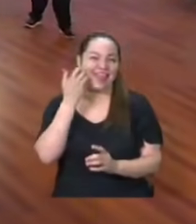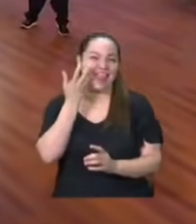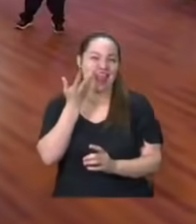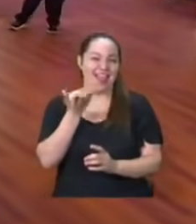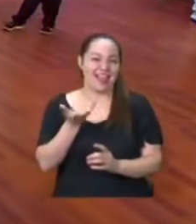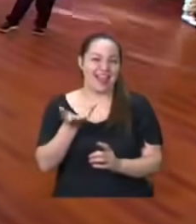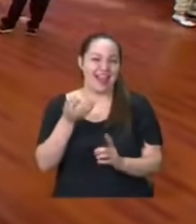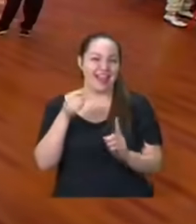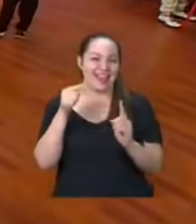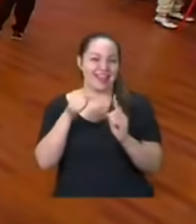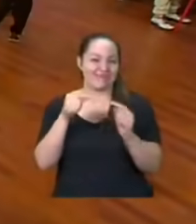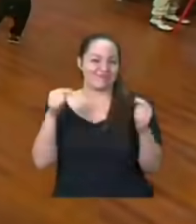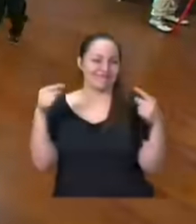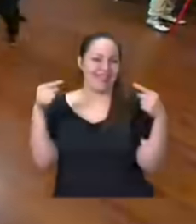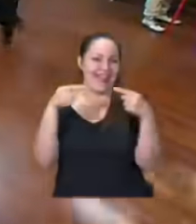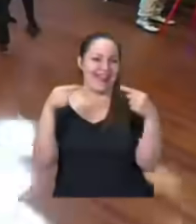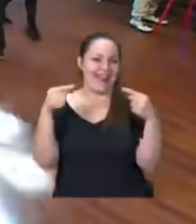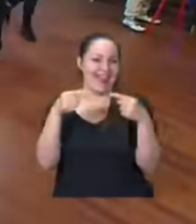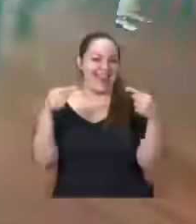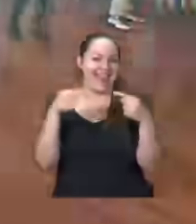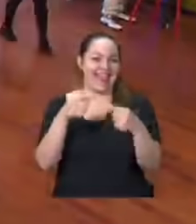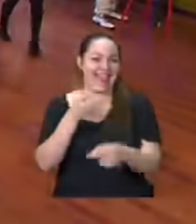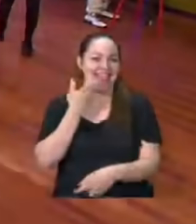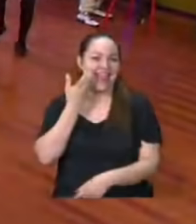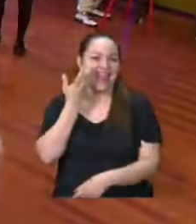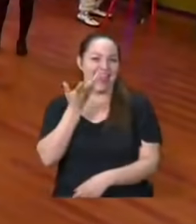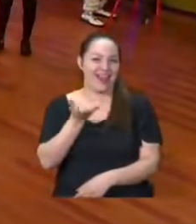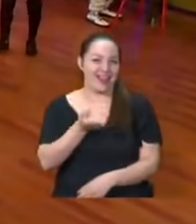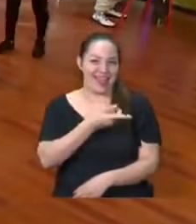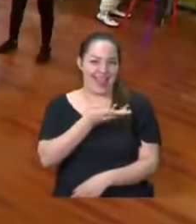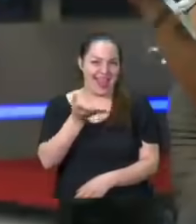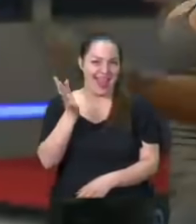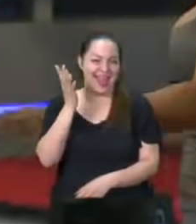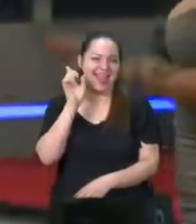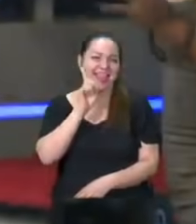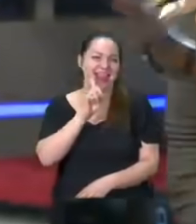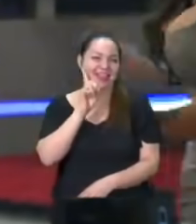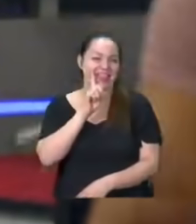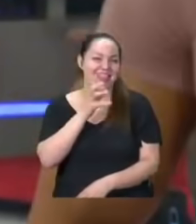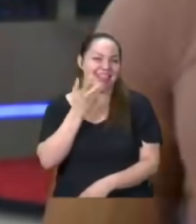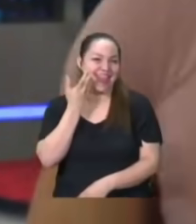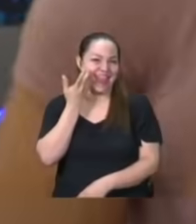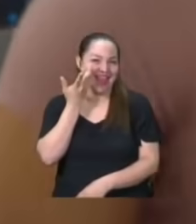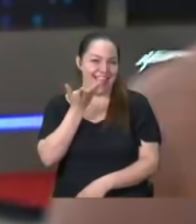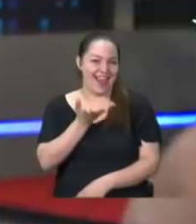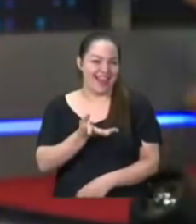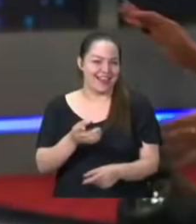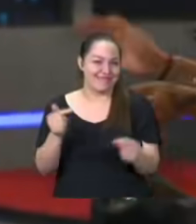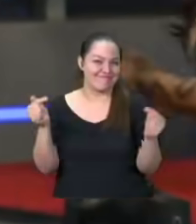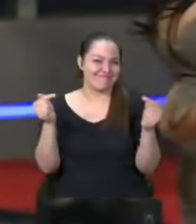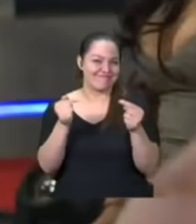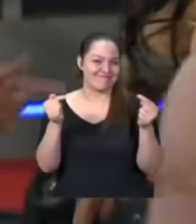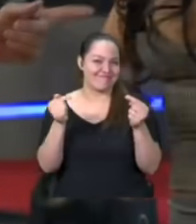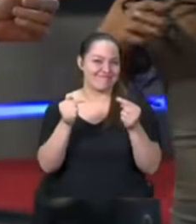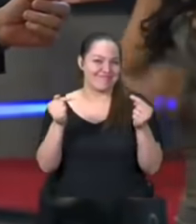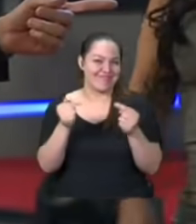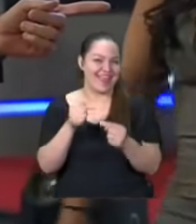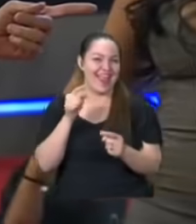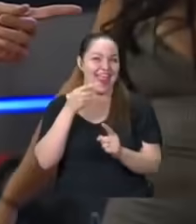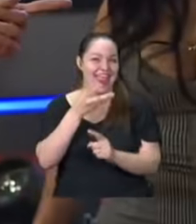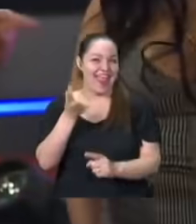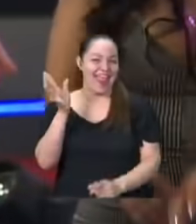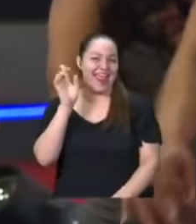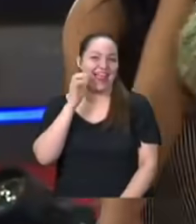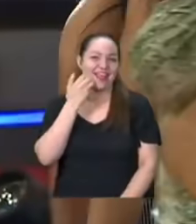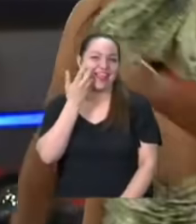que quiere, que le den la reta. Ella lo que quiere, ella lo que quiere, ella lo que quiere, que le den la reta. Ella lo que